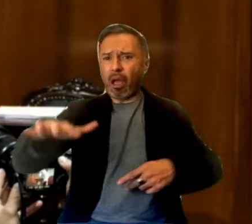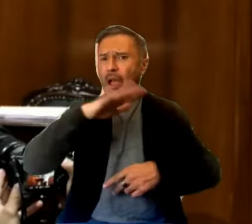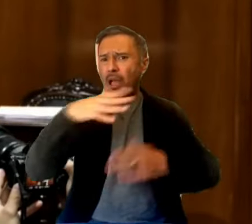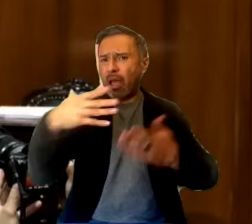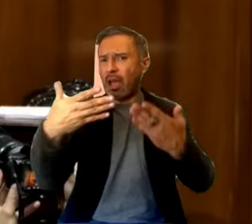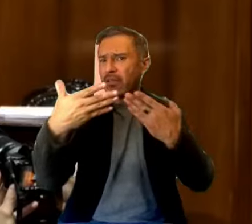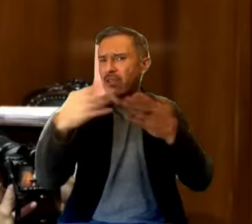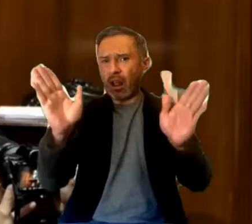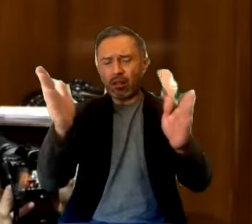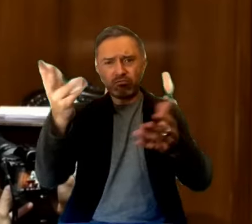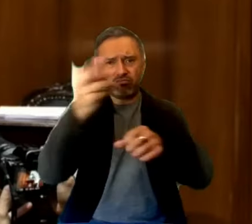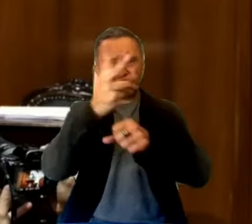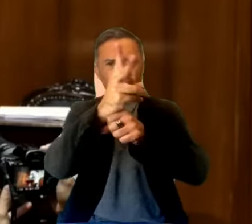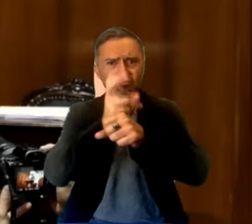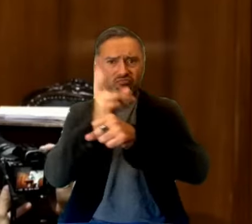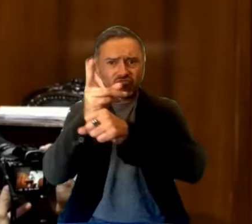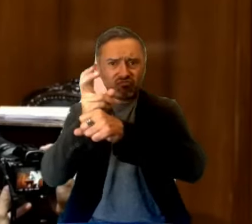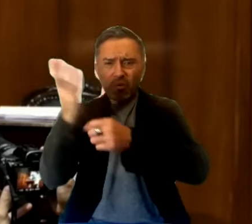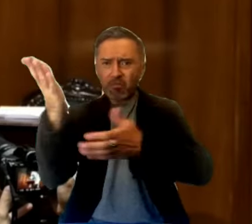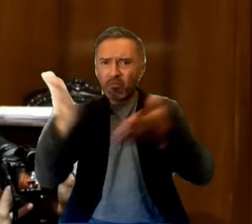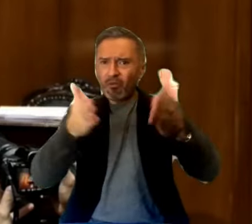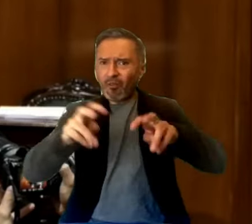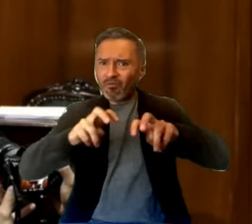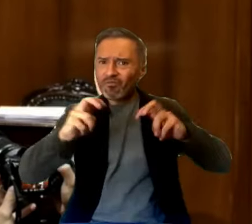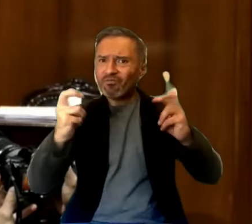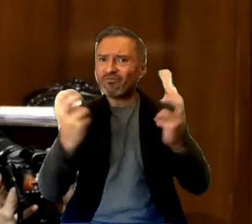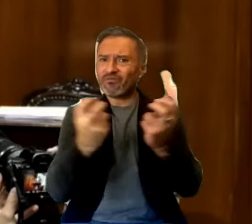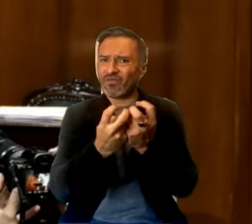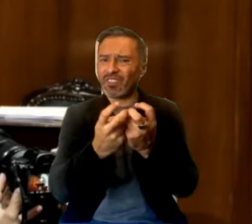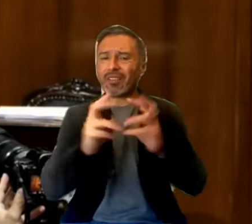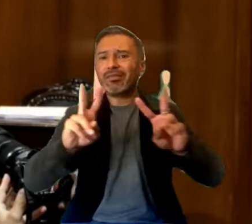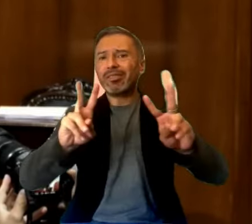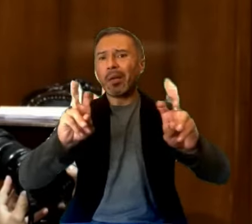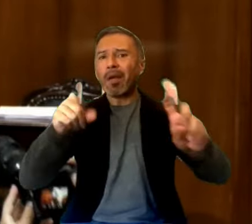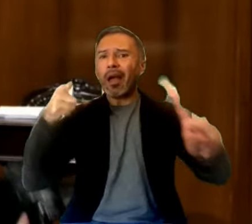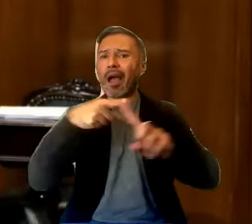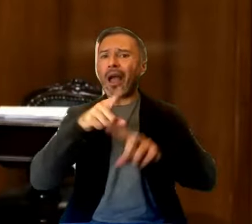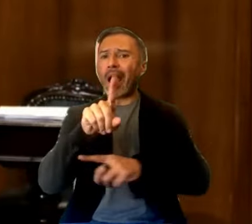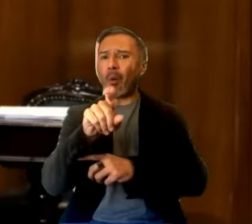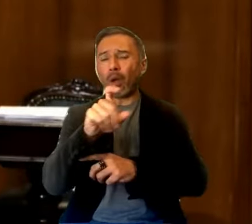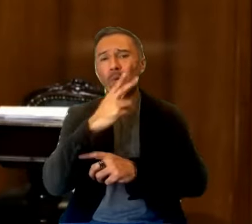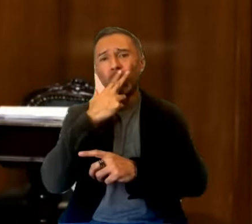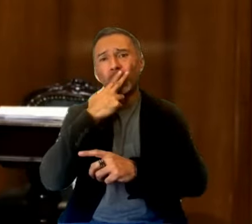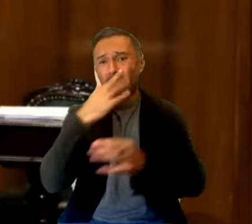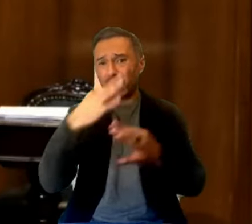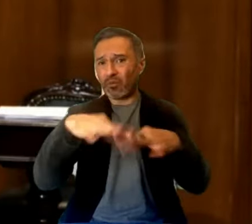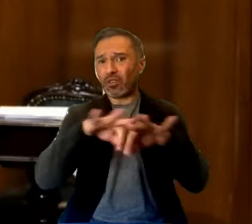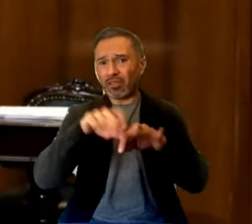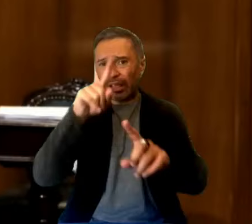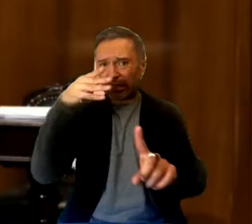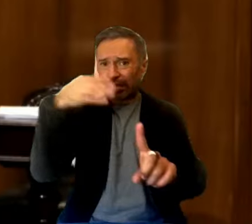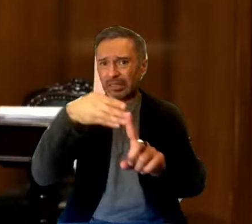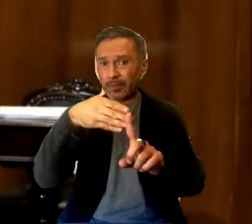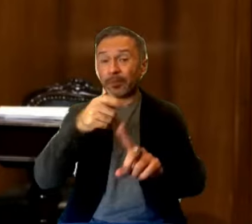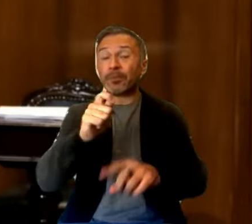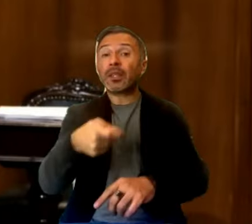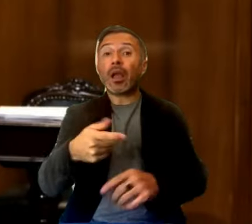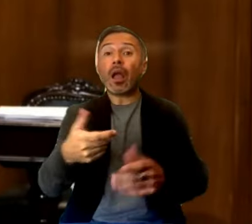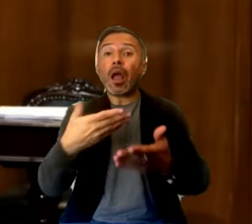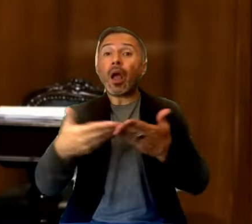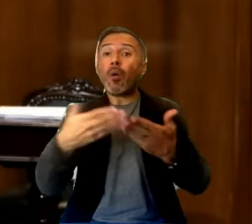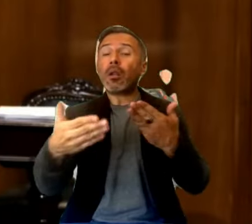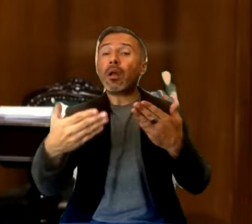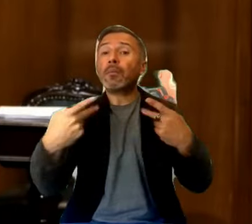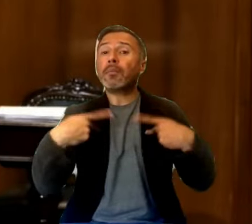agua como un tema central. No podemos ser omisos a la necesidad de la población de los